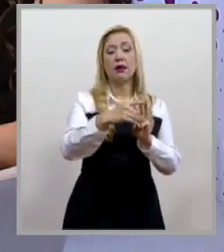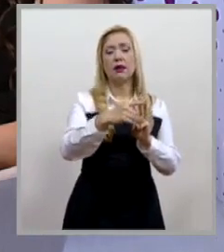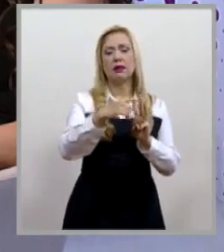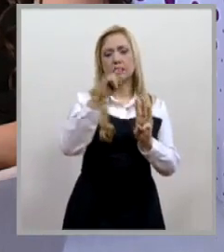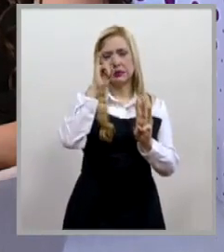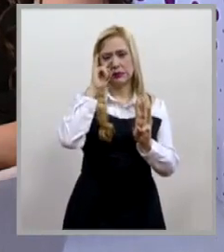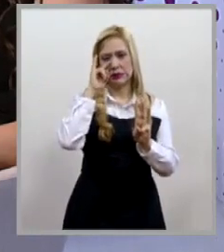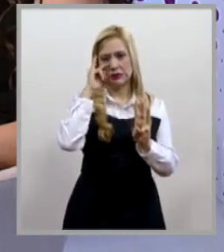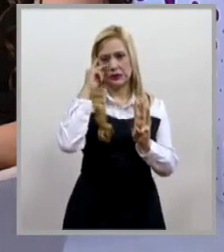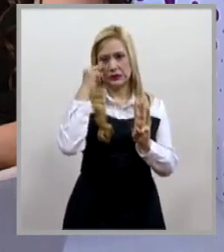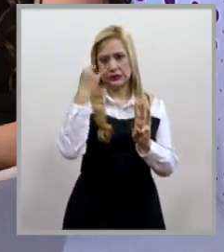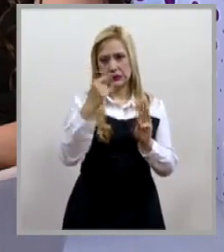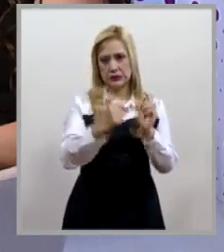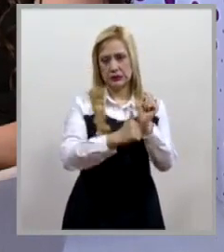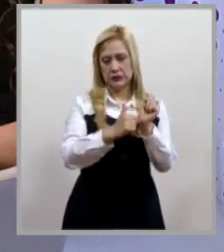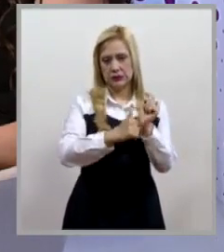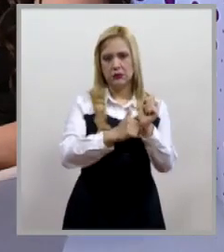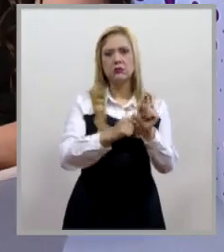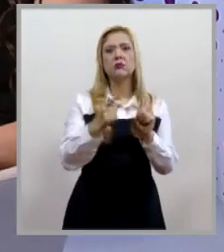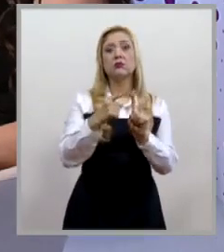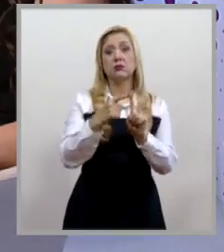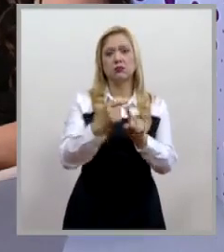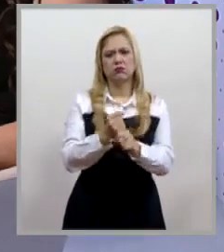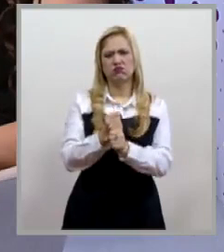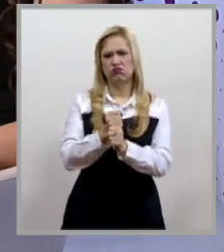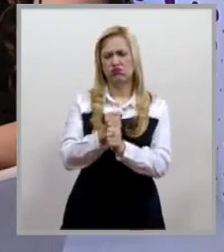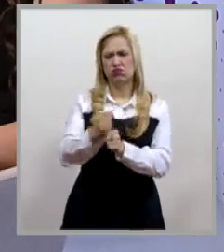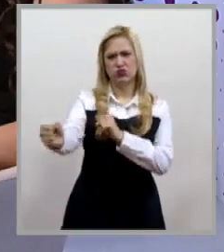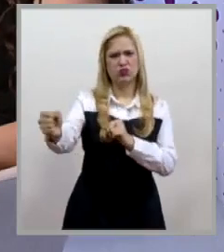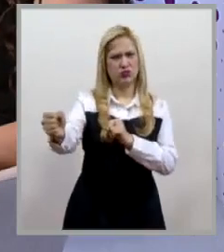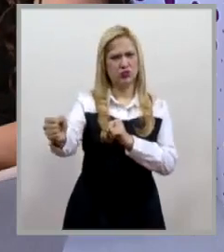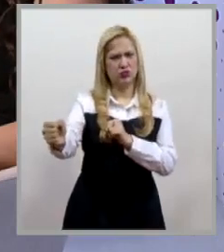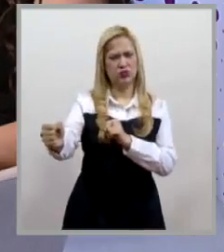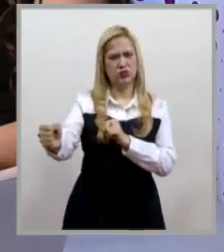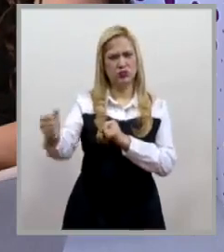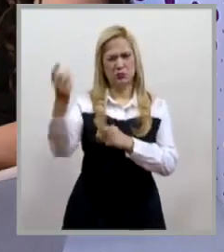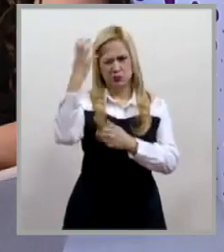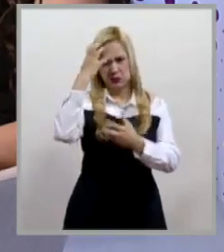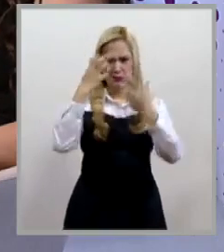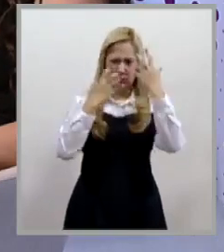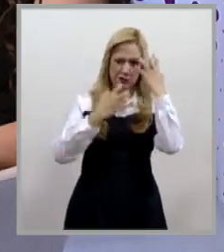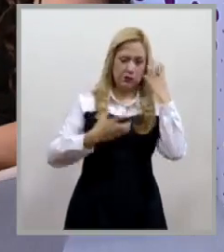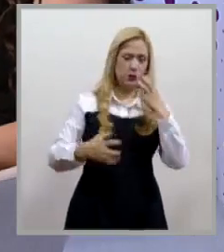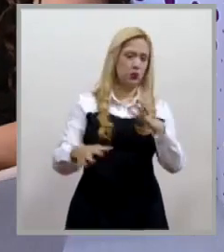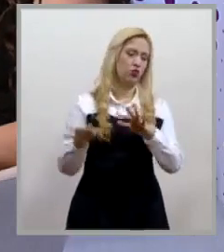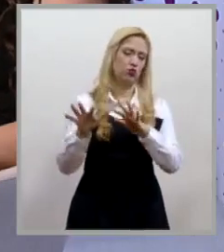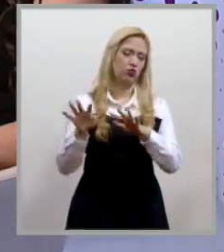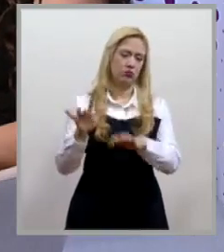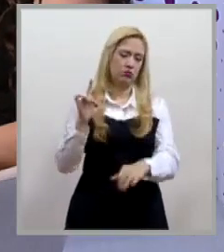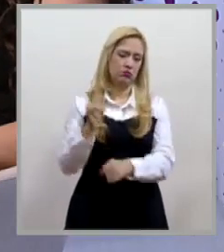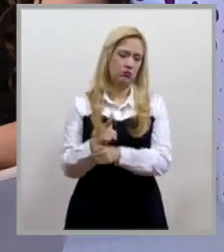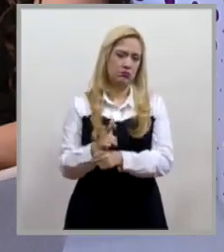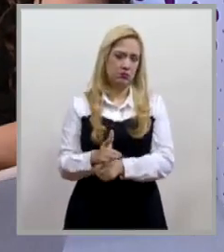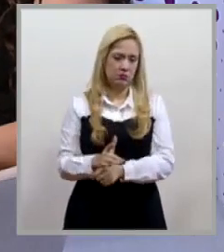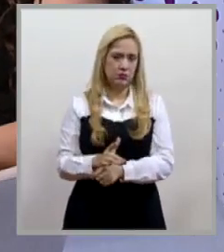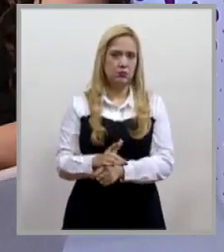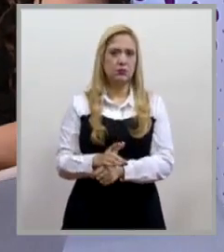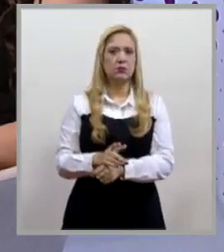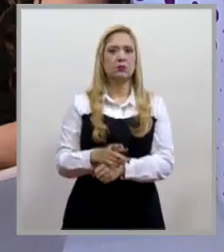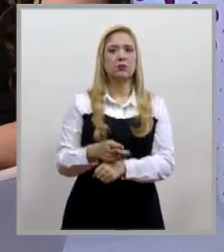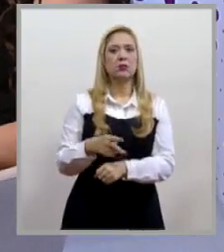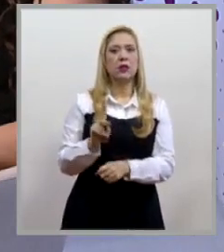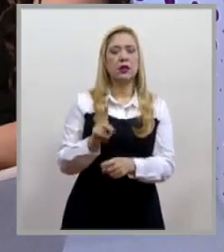la categoría de lo visible es la violencia física o directa. Esa es muy fácil de identificar, pero esta